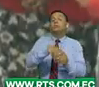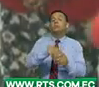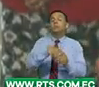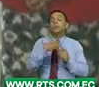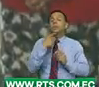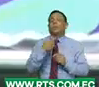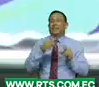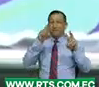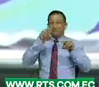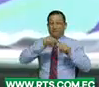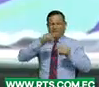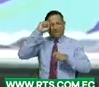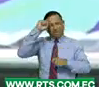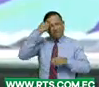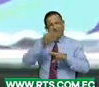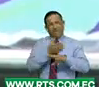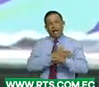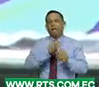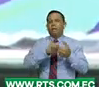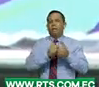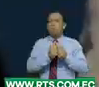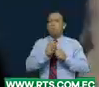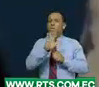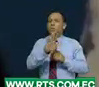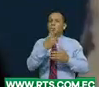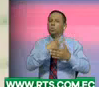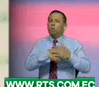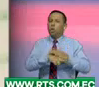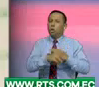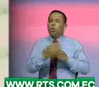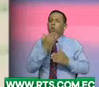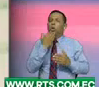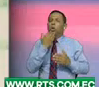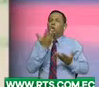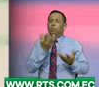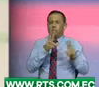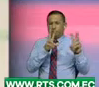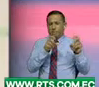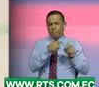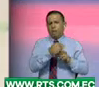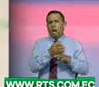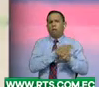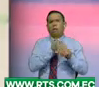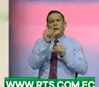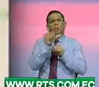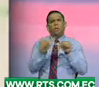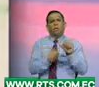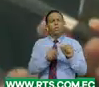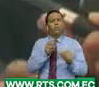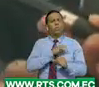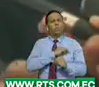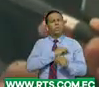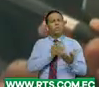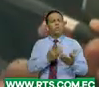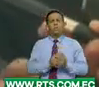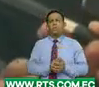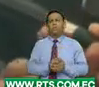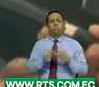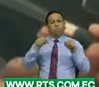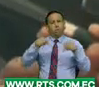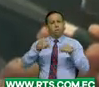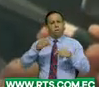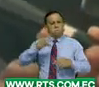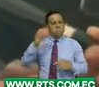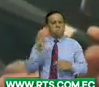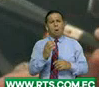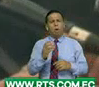últimos acontecimientos que involucrarían al hijo del alcalde en temas de la administración municipal aquí no es un tema de atacar es un